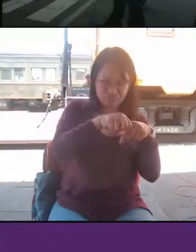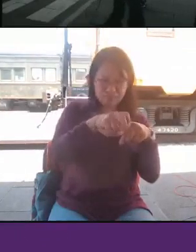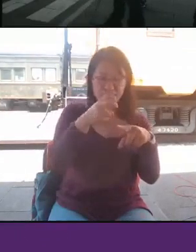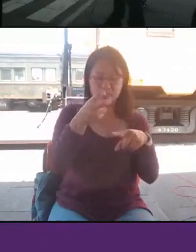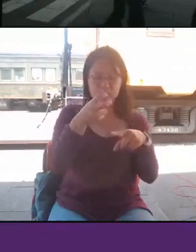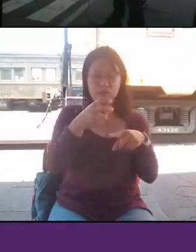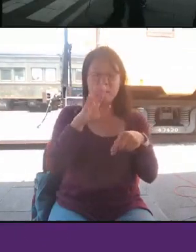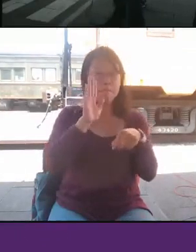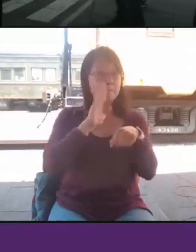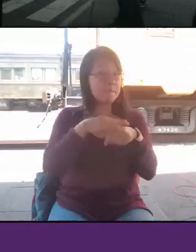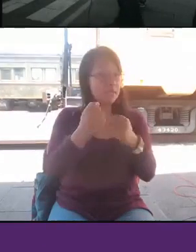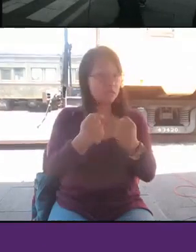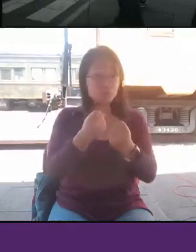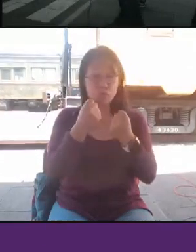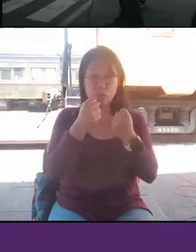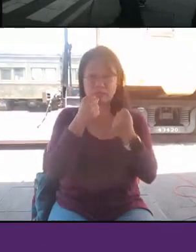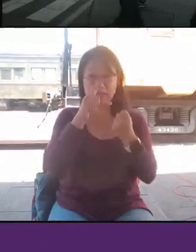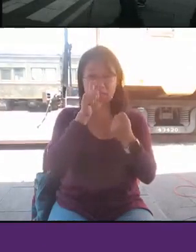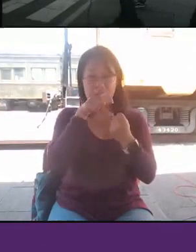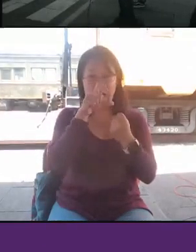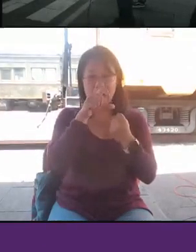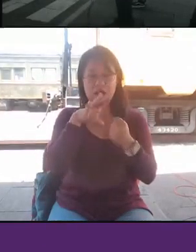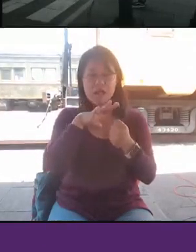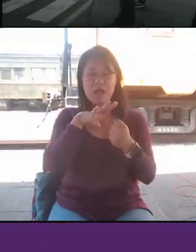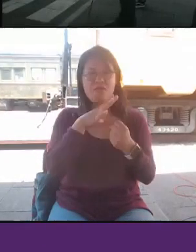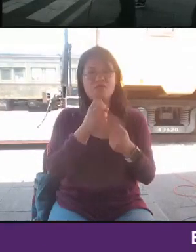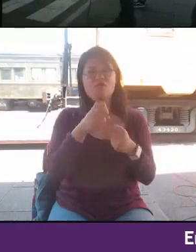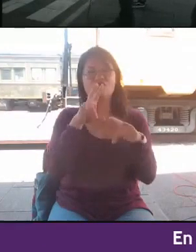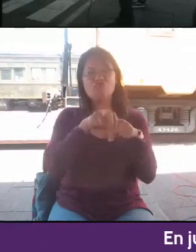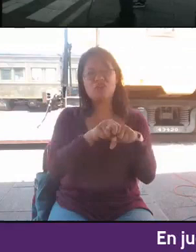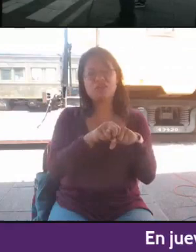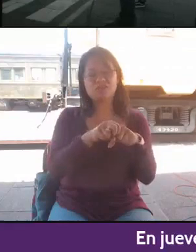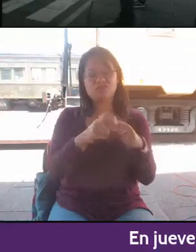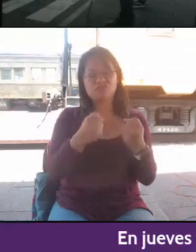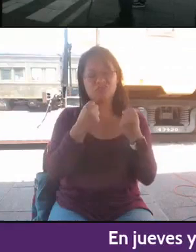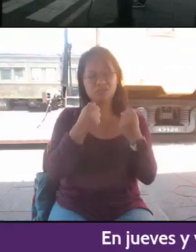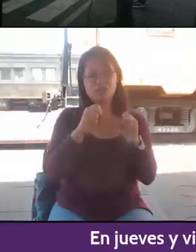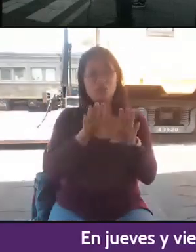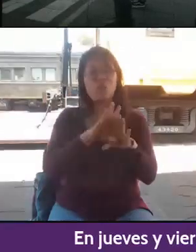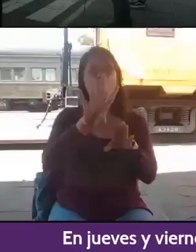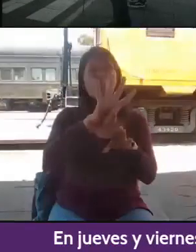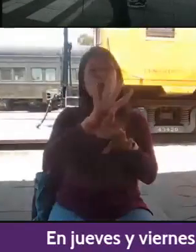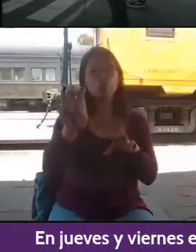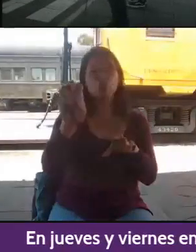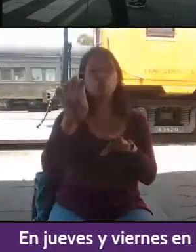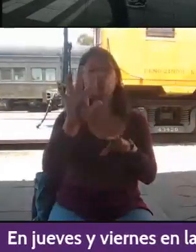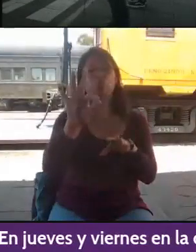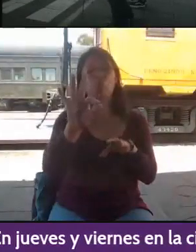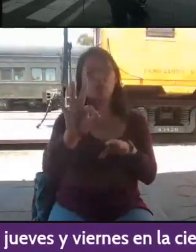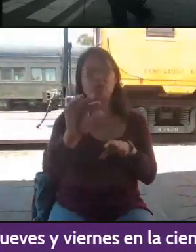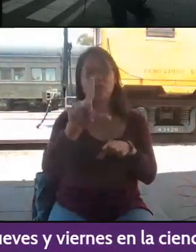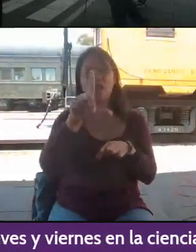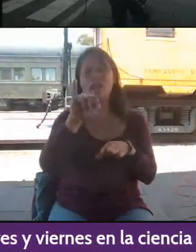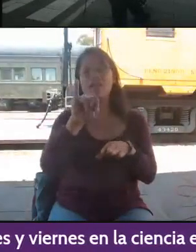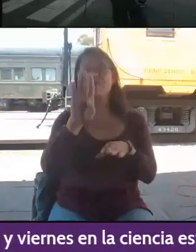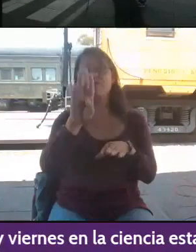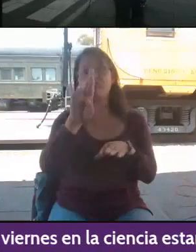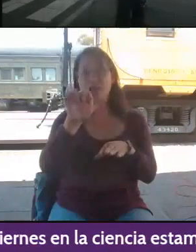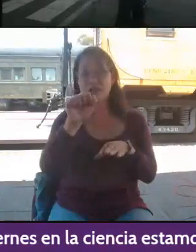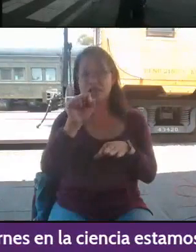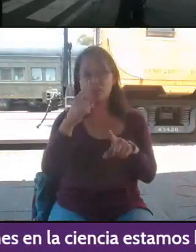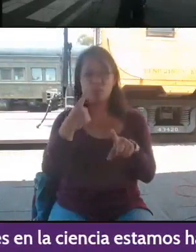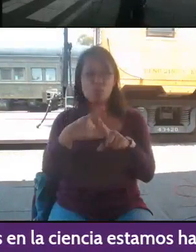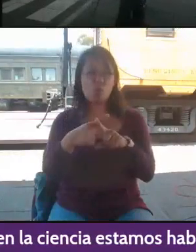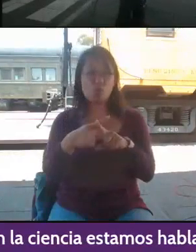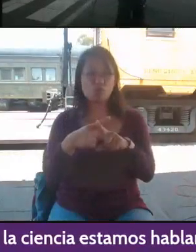las más fuertes, las águilas más fuertes, tienen una fuerza de 440 libras por pulgadas, ¿sale? Que eso